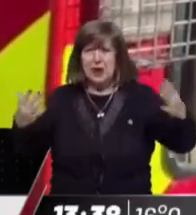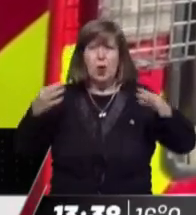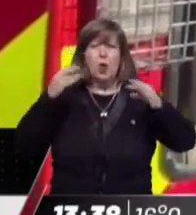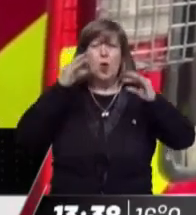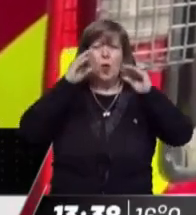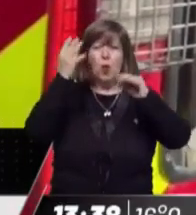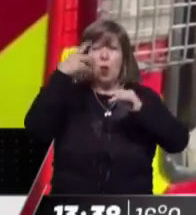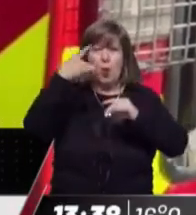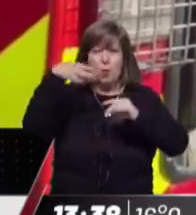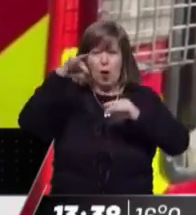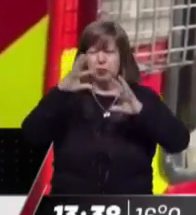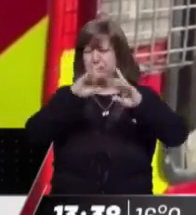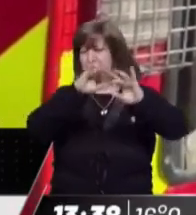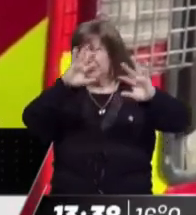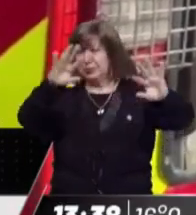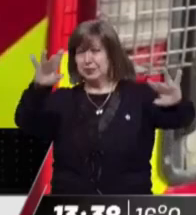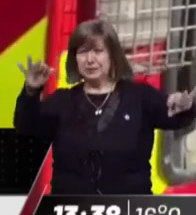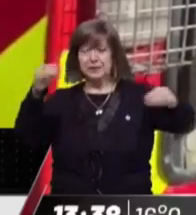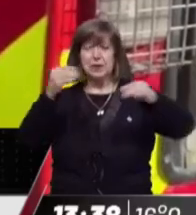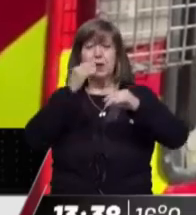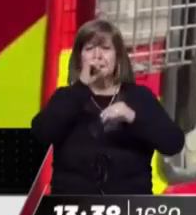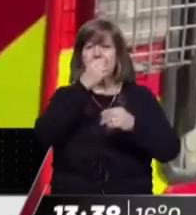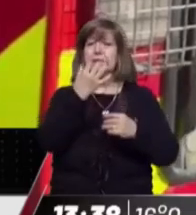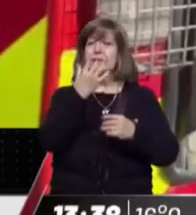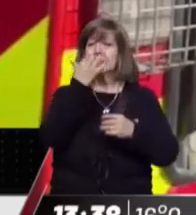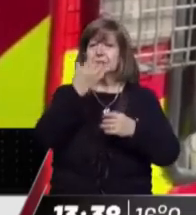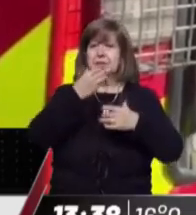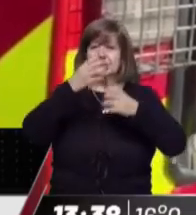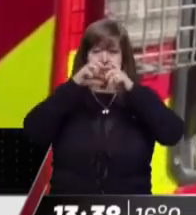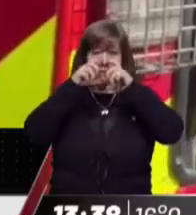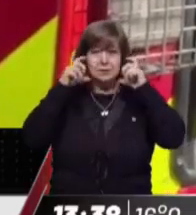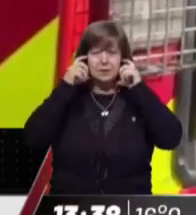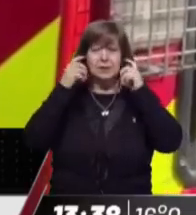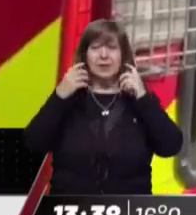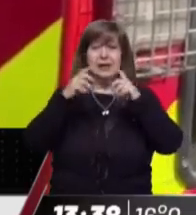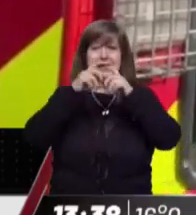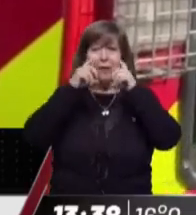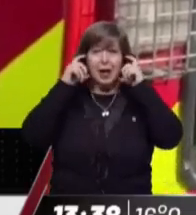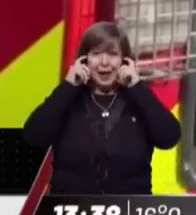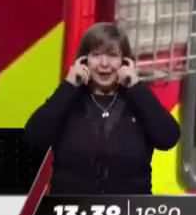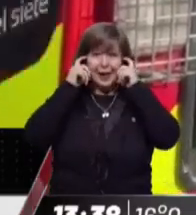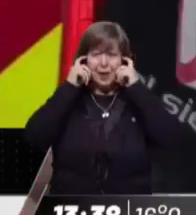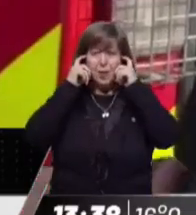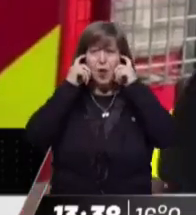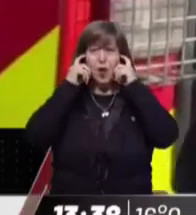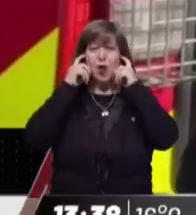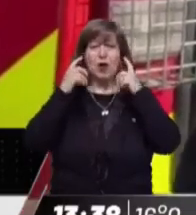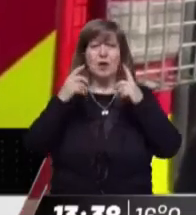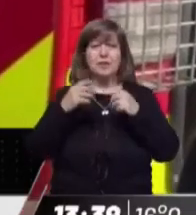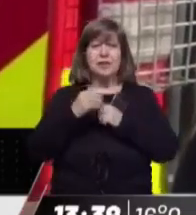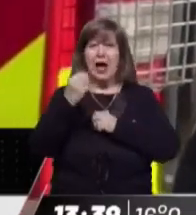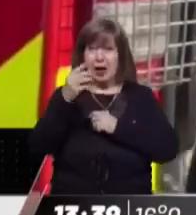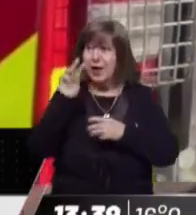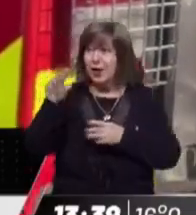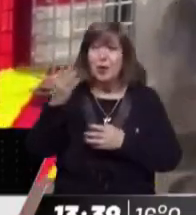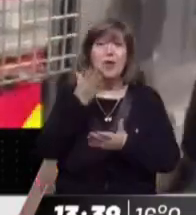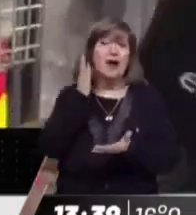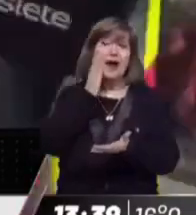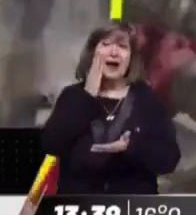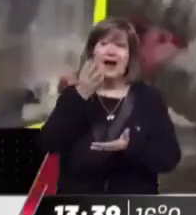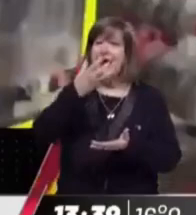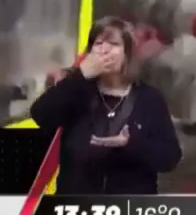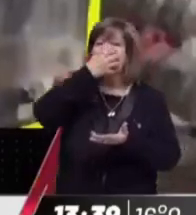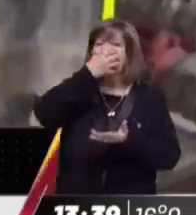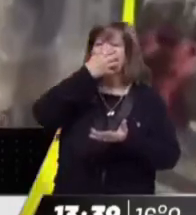ver mucho y te perjudica también para las respiraciones. Por eso que, bueno, salimos con los equipos de respiración autónoma. A ver, lo tenés acá, ¿qué es lo que usaste